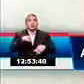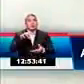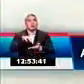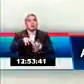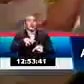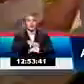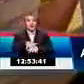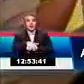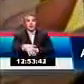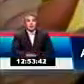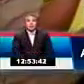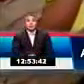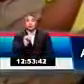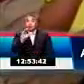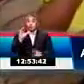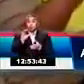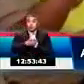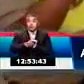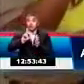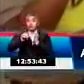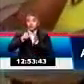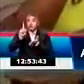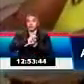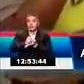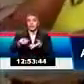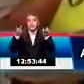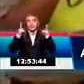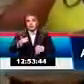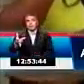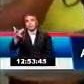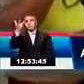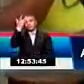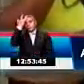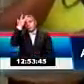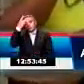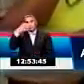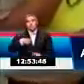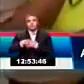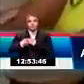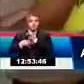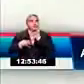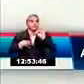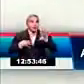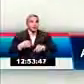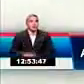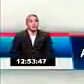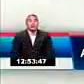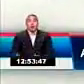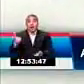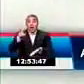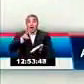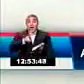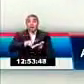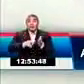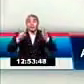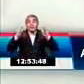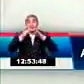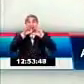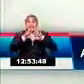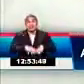de Los Ríos. Su conviviente, después de una semana, también presentó los síntomas de la enfermedad. Ambos permanecieron